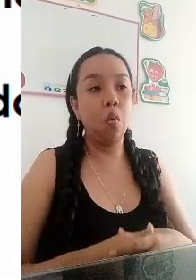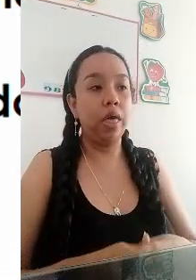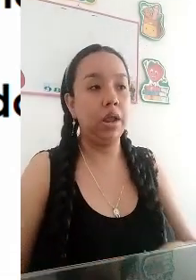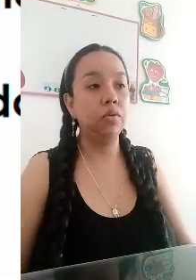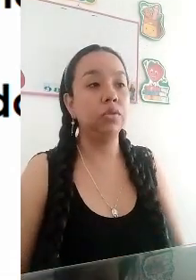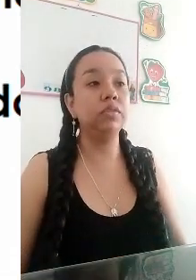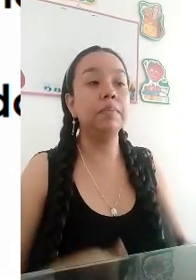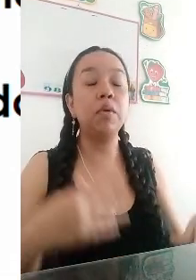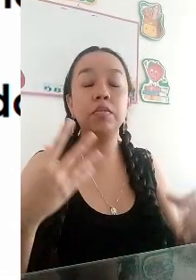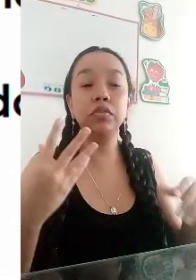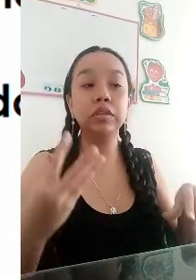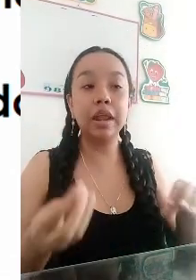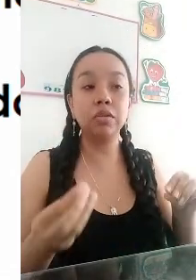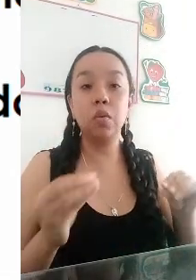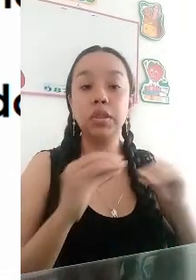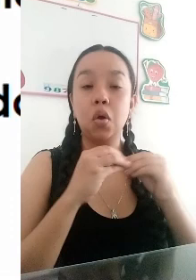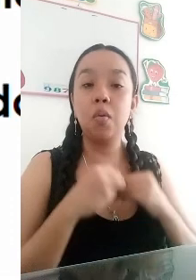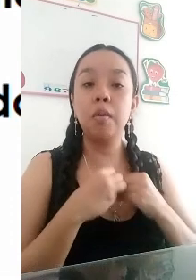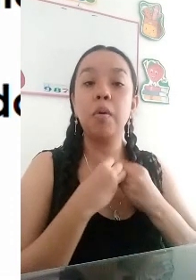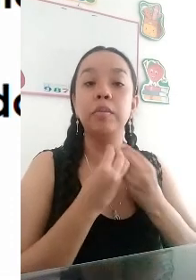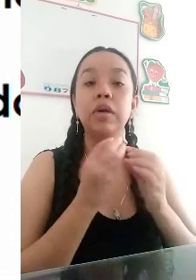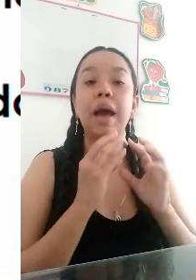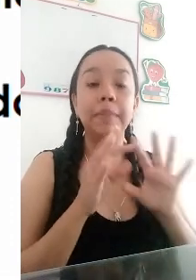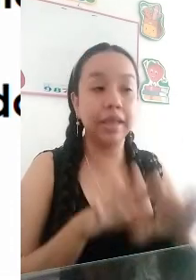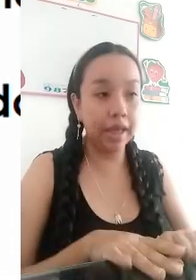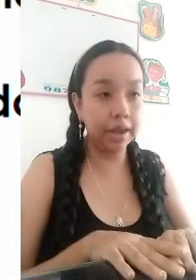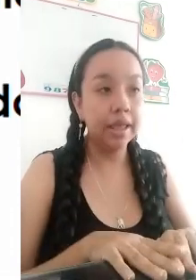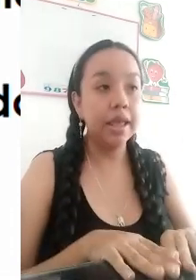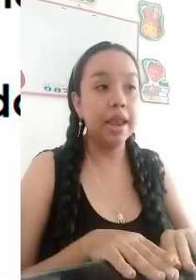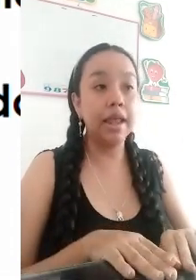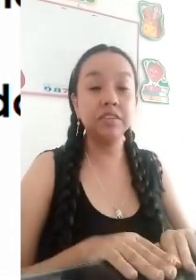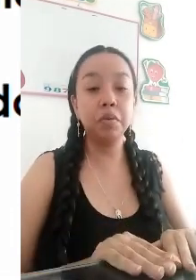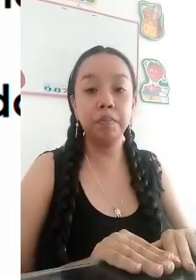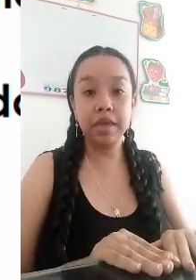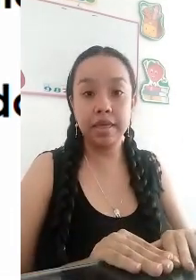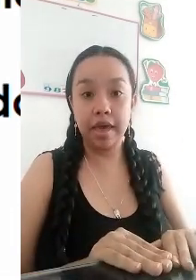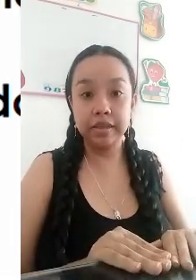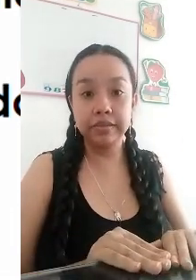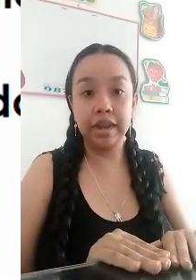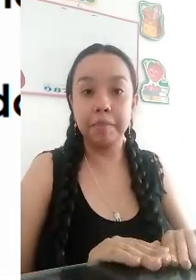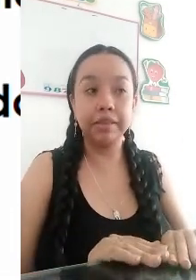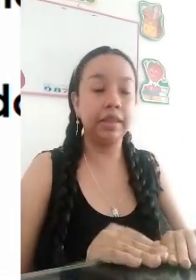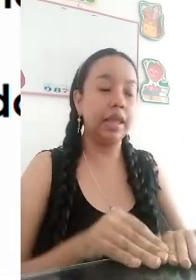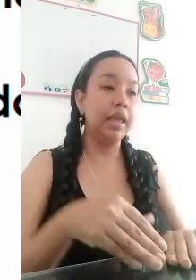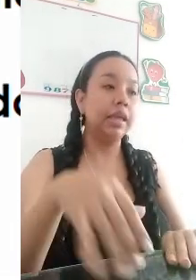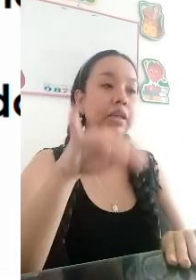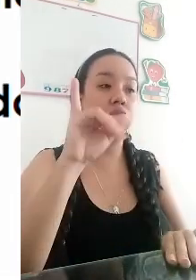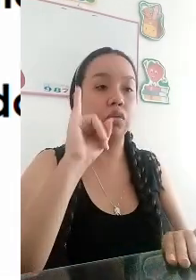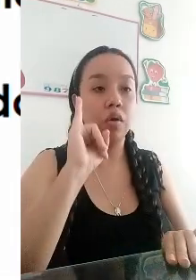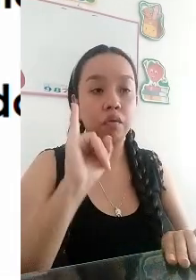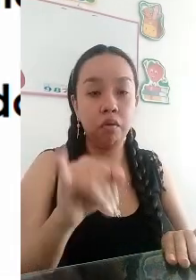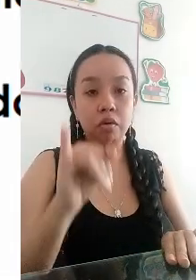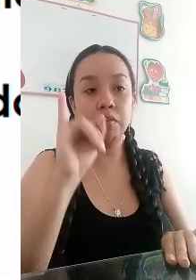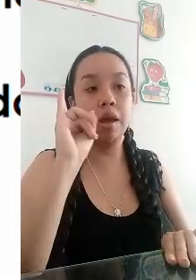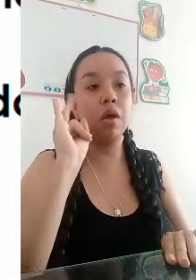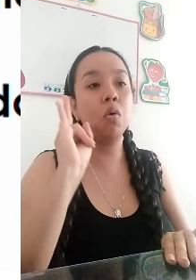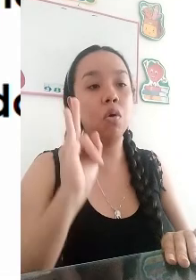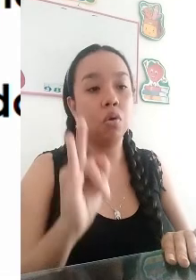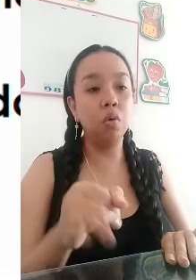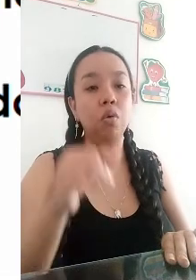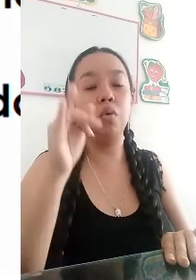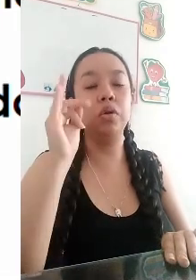es cuadra. Entonces ahí podemos darnos de cuenta cómo podemos aplicar las propiedades de la materia, que son